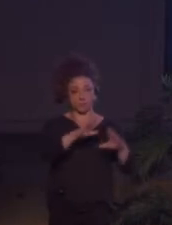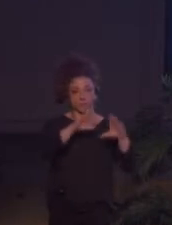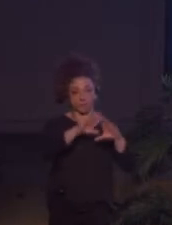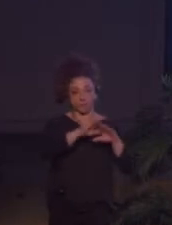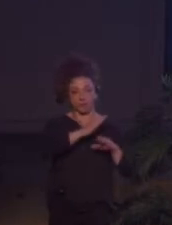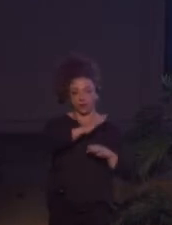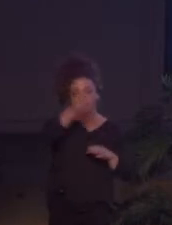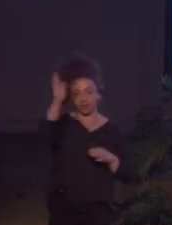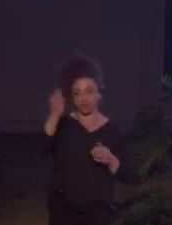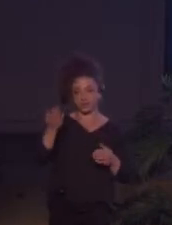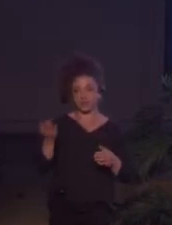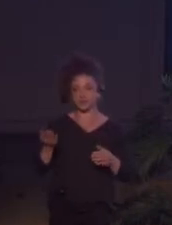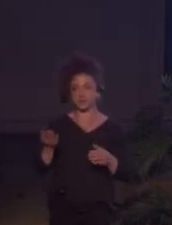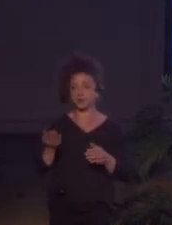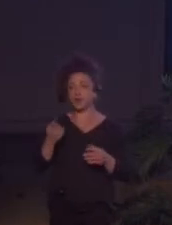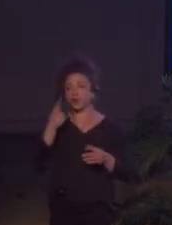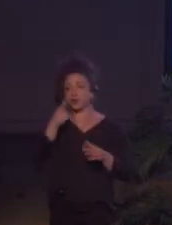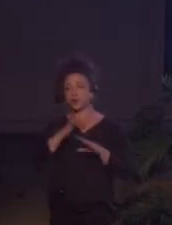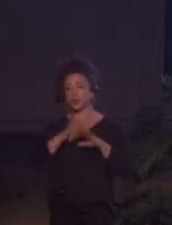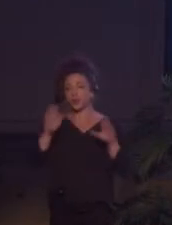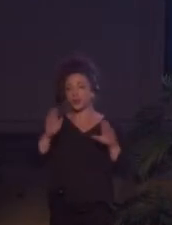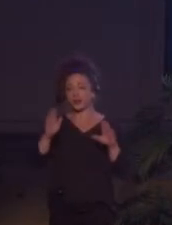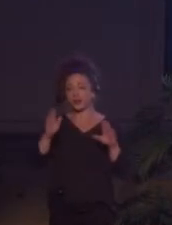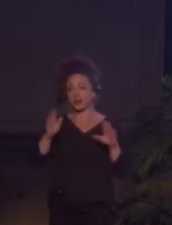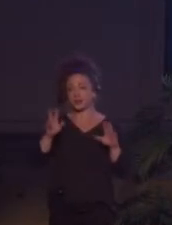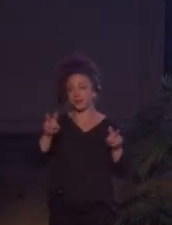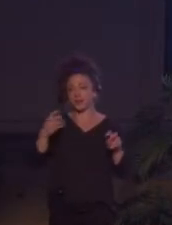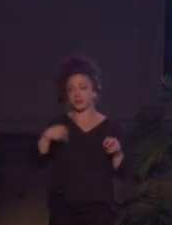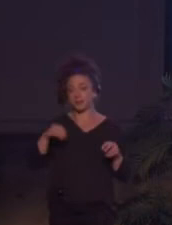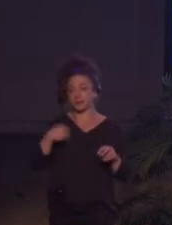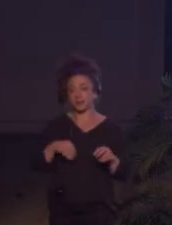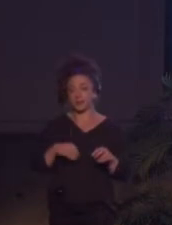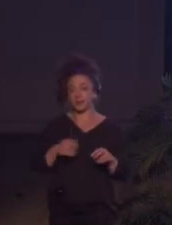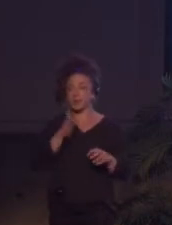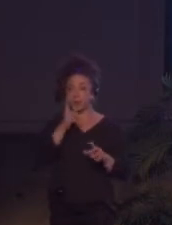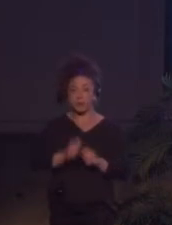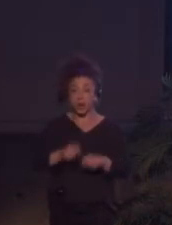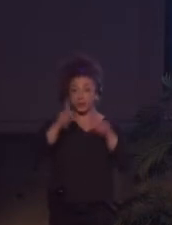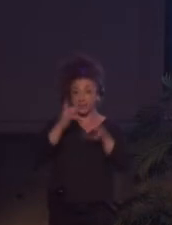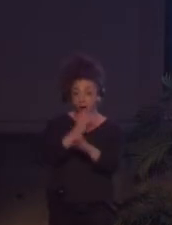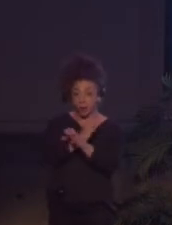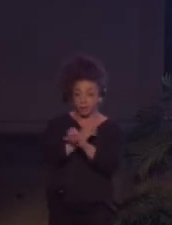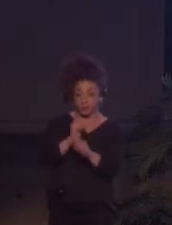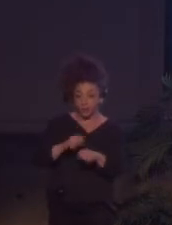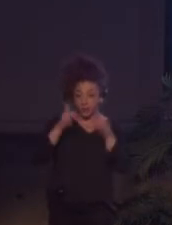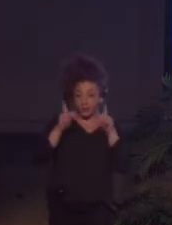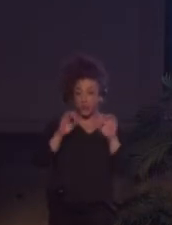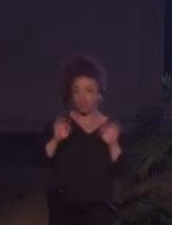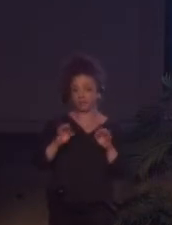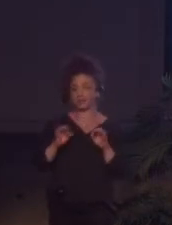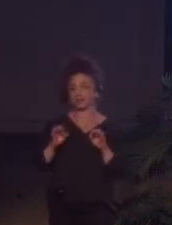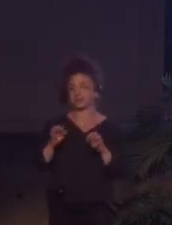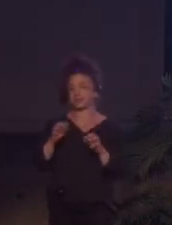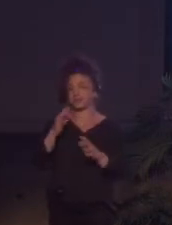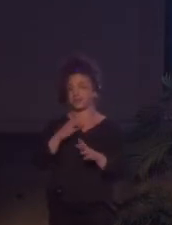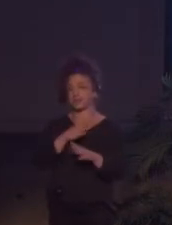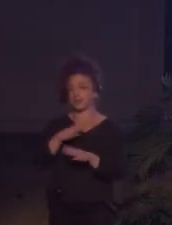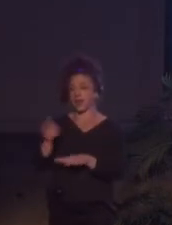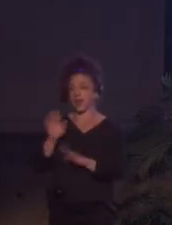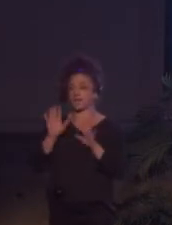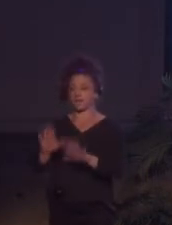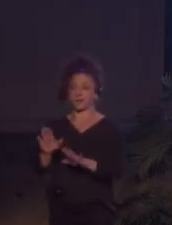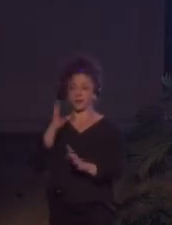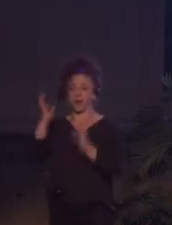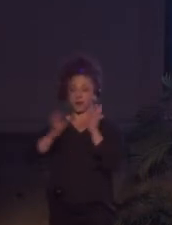lo único que tiene que ver con el antiespecismo es que la protagonista es antiespecista también. Bueno, y que hemos intentado plasmar un mundo antiespecista y os